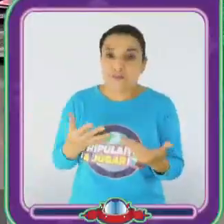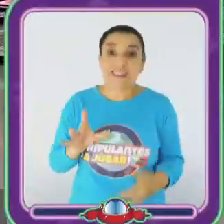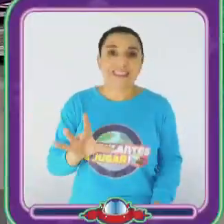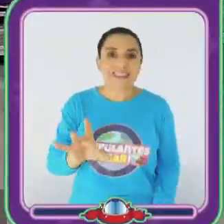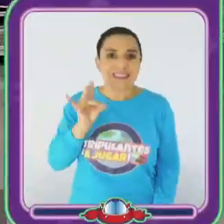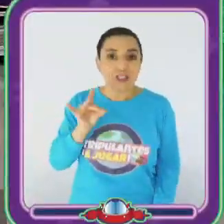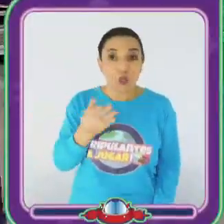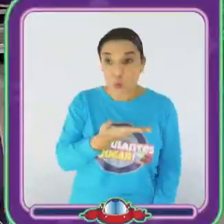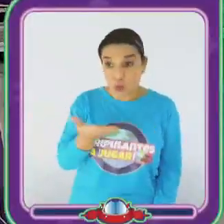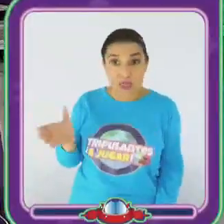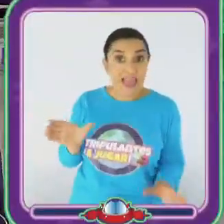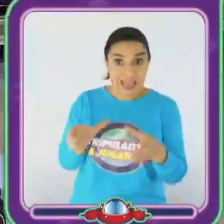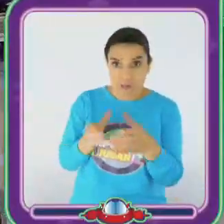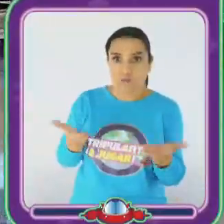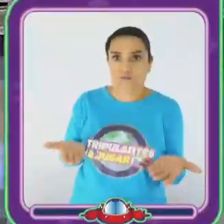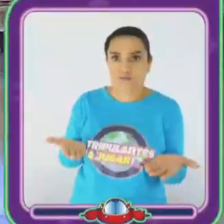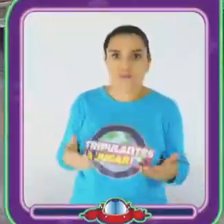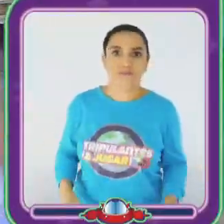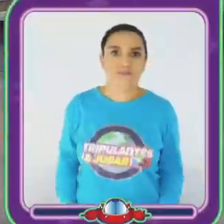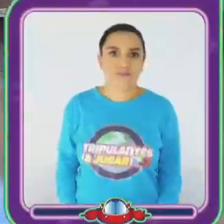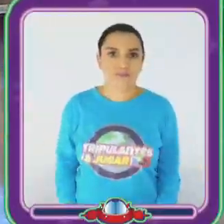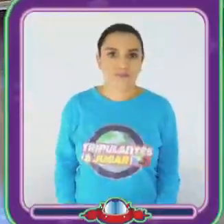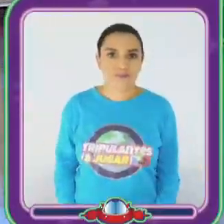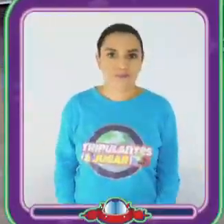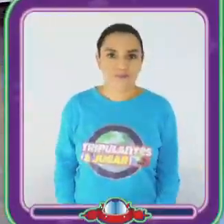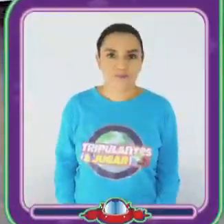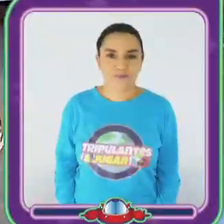¿qué decisión van a tomar como equipo?